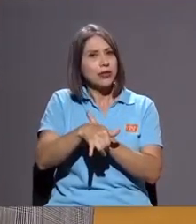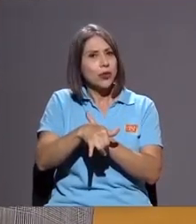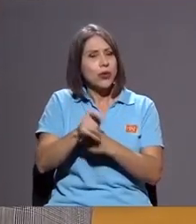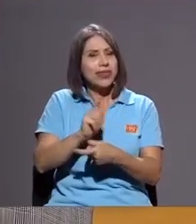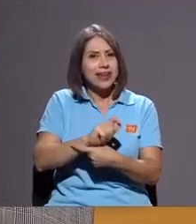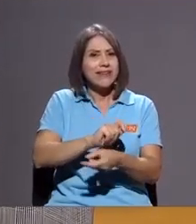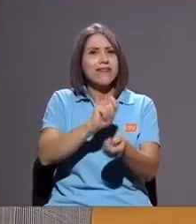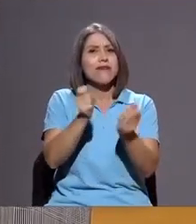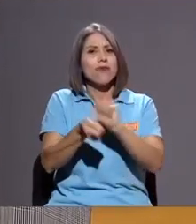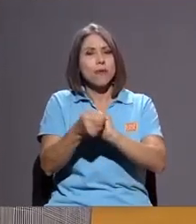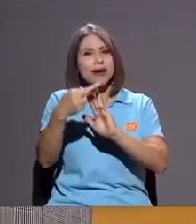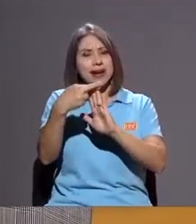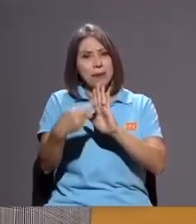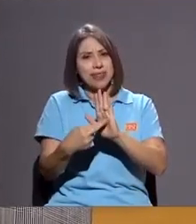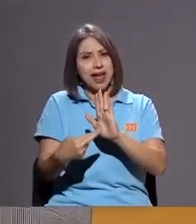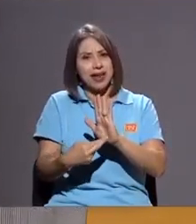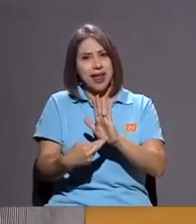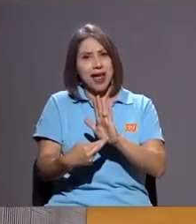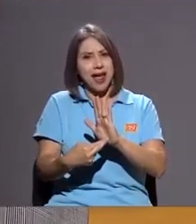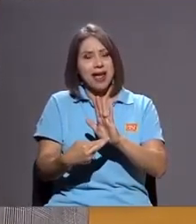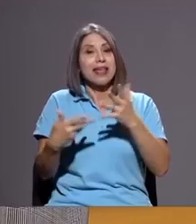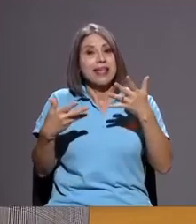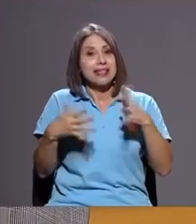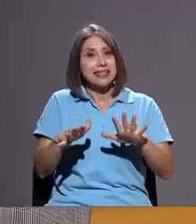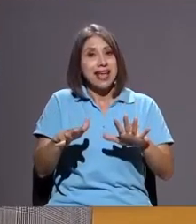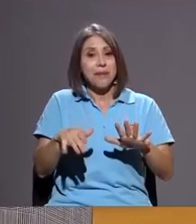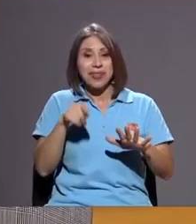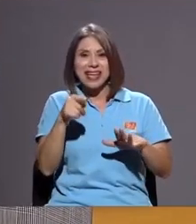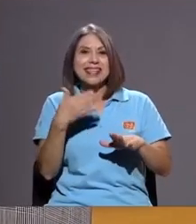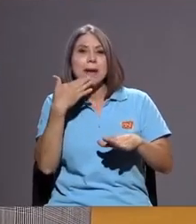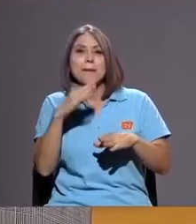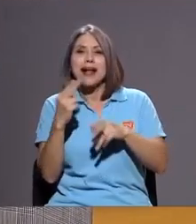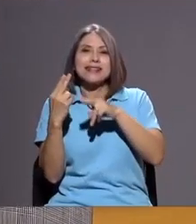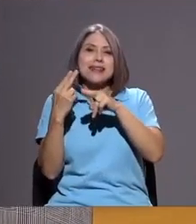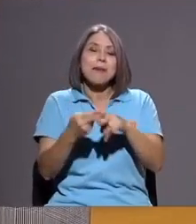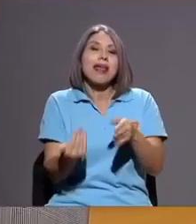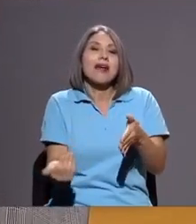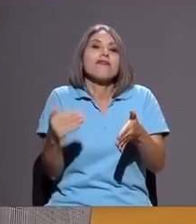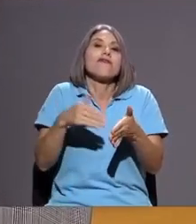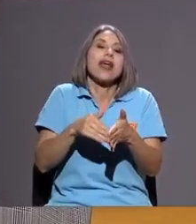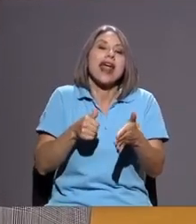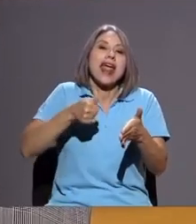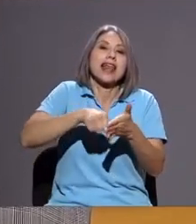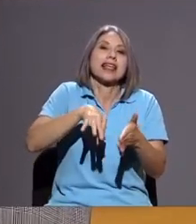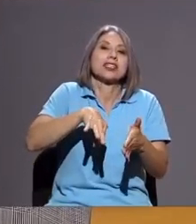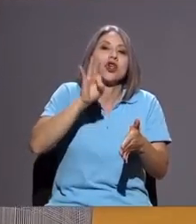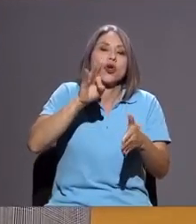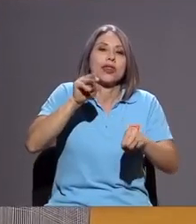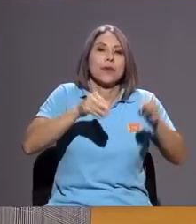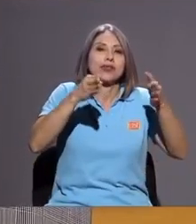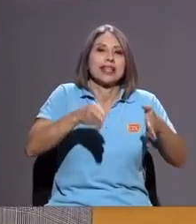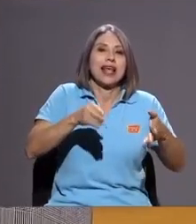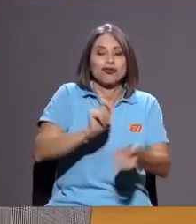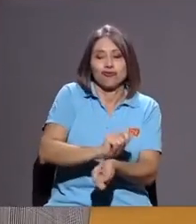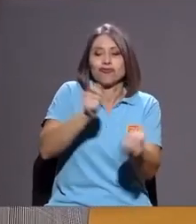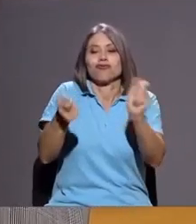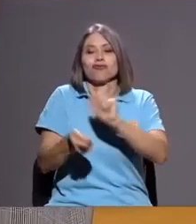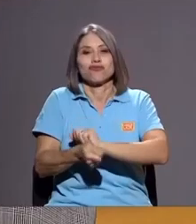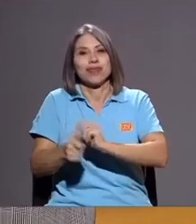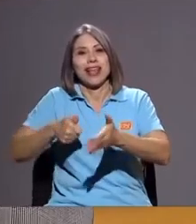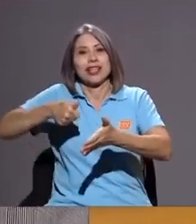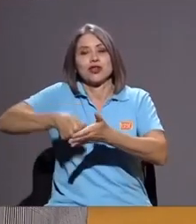reforma reglamentaria que va a convertir esta mal llamada reelección de los magistrados en una votación pública, con lo cual el problema